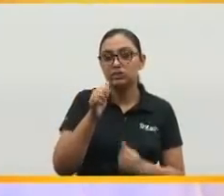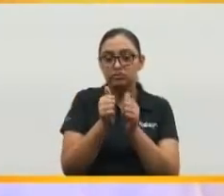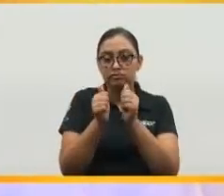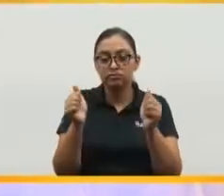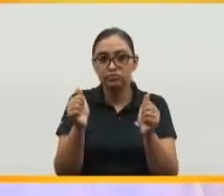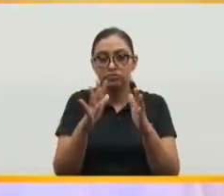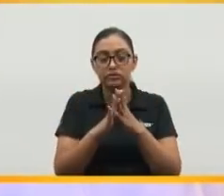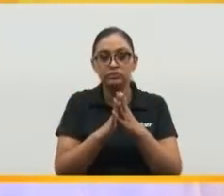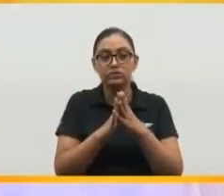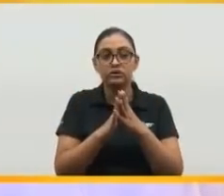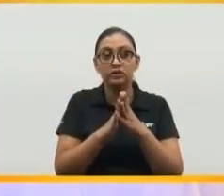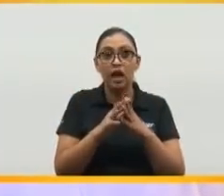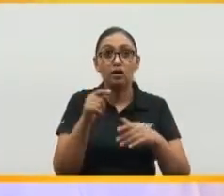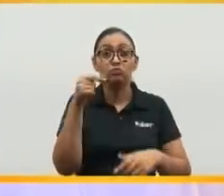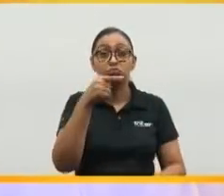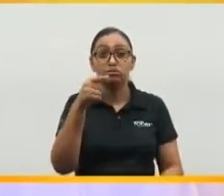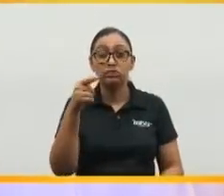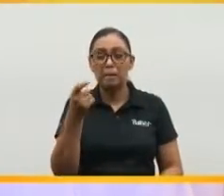la mano.